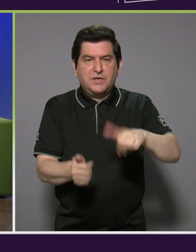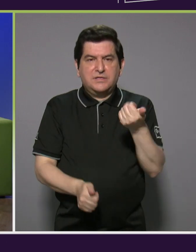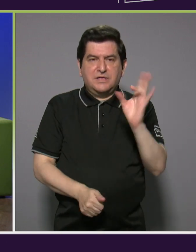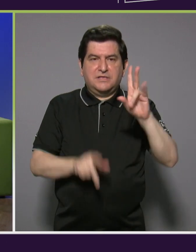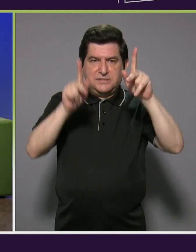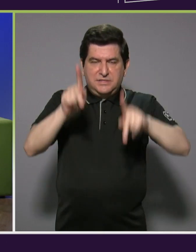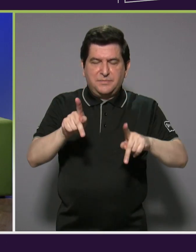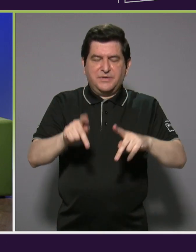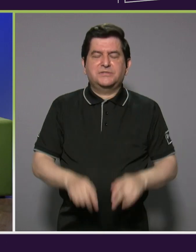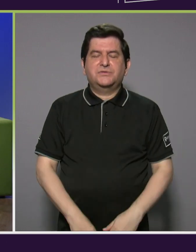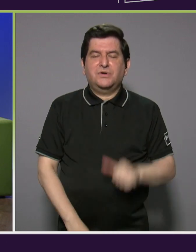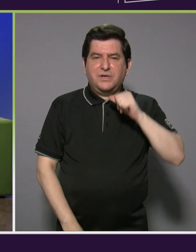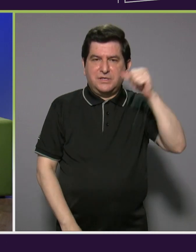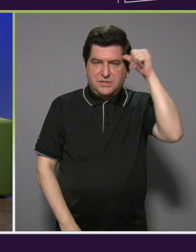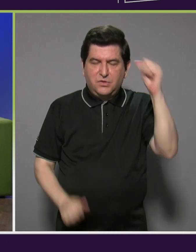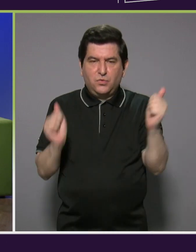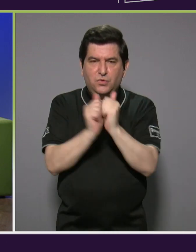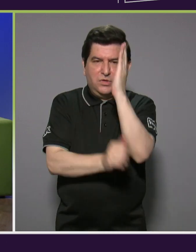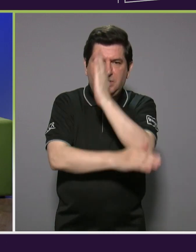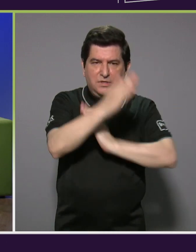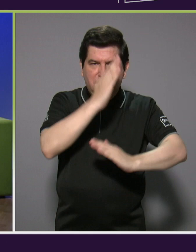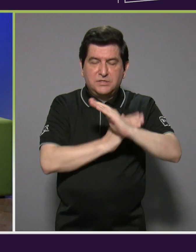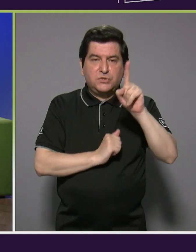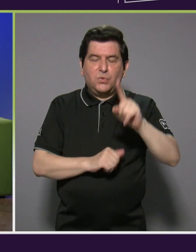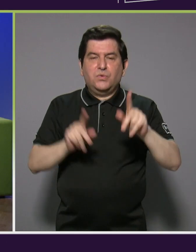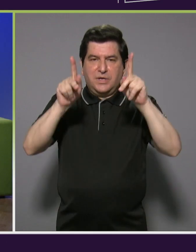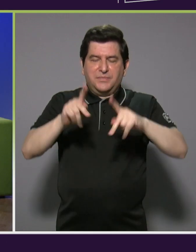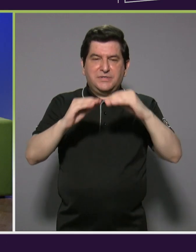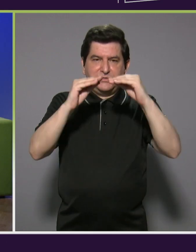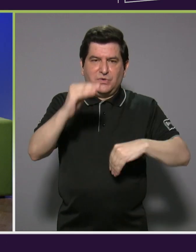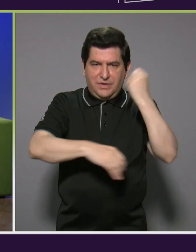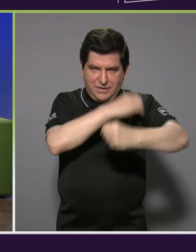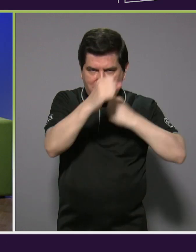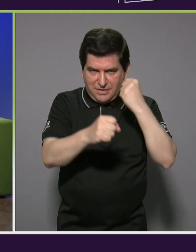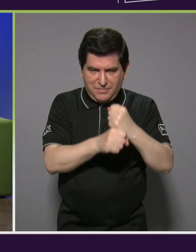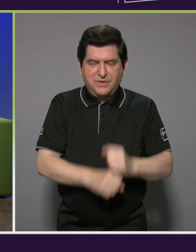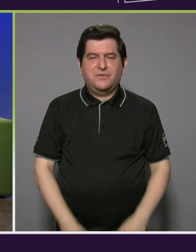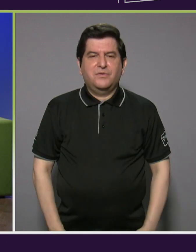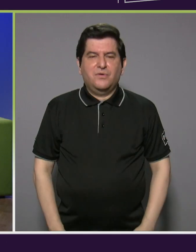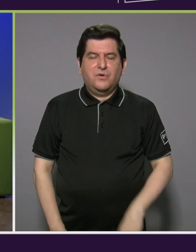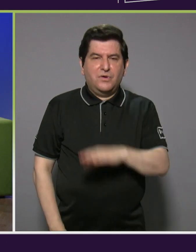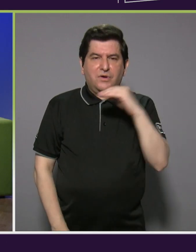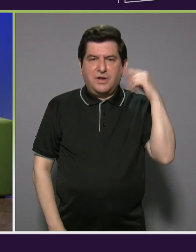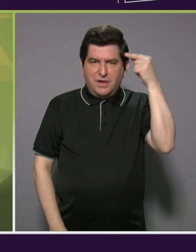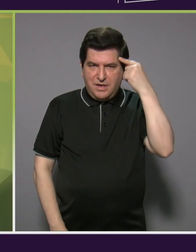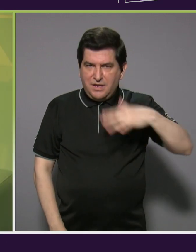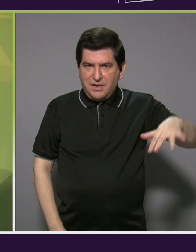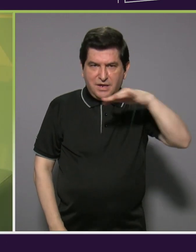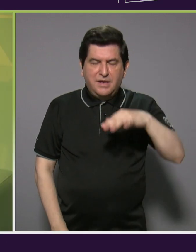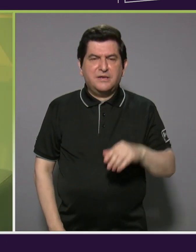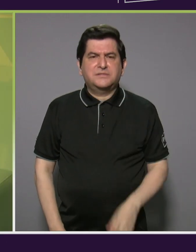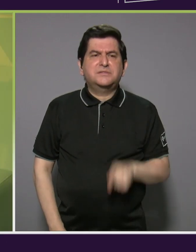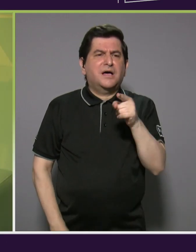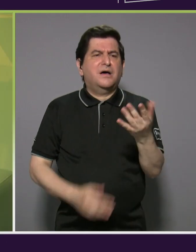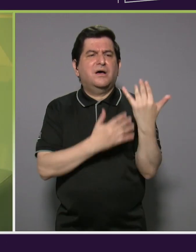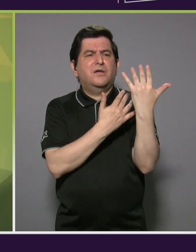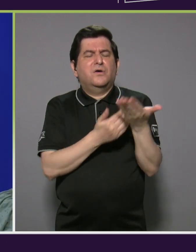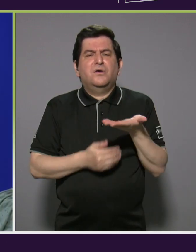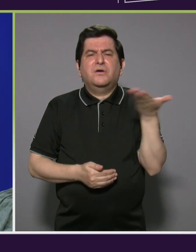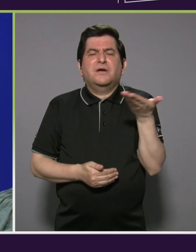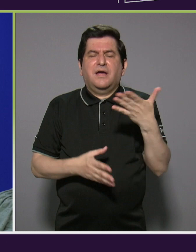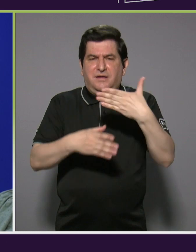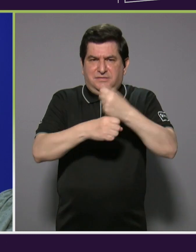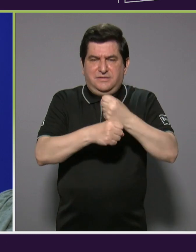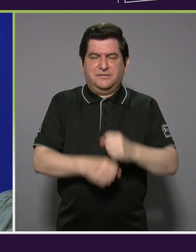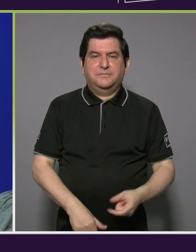adultas con discapacidad y una menor de edad? ¿Y qué esperan de parte del Estado que ocurra, verdad? Bueno, yo creo